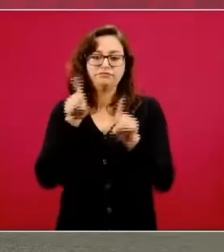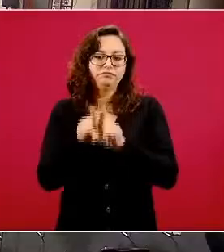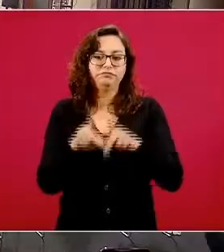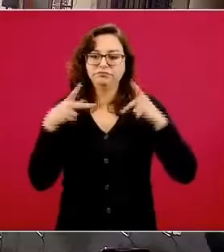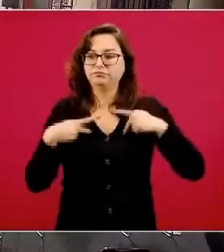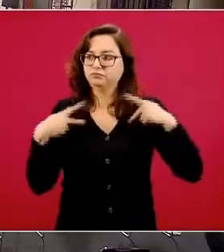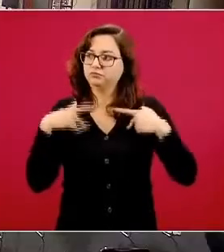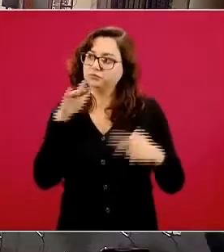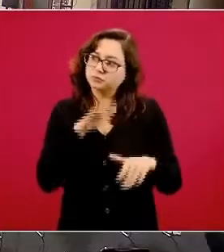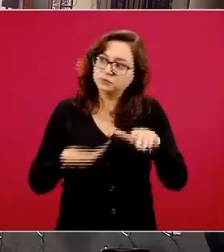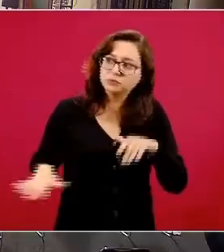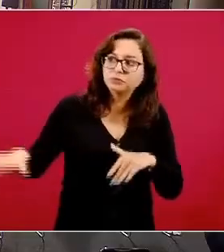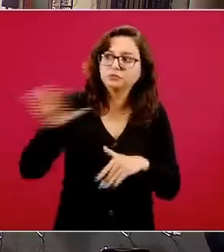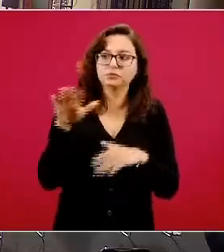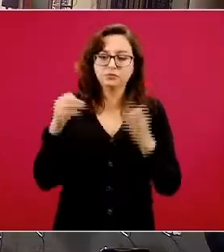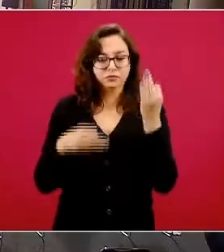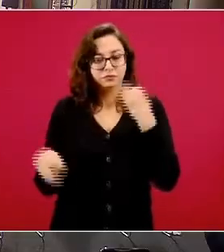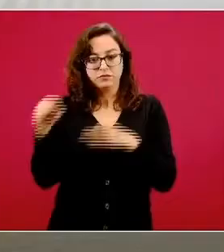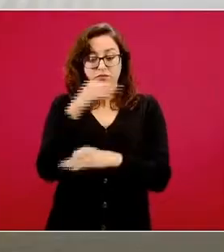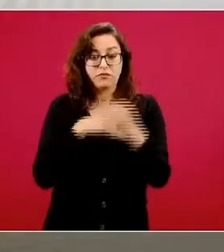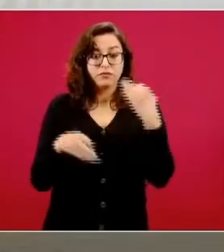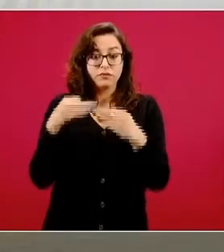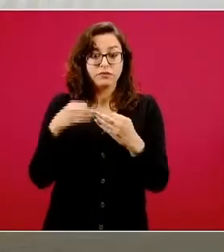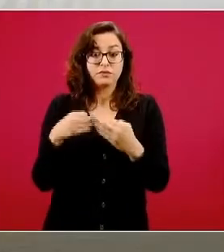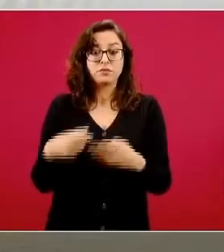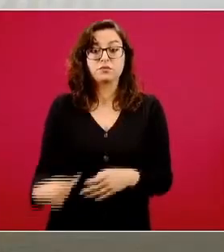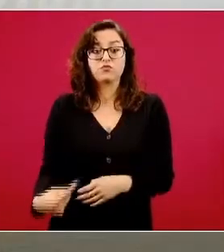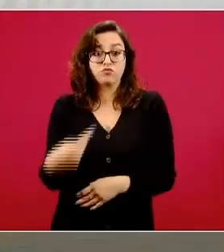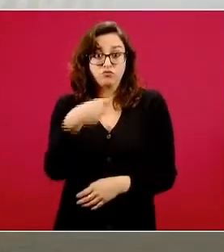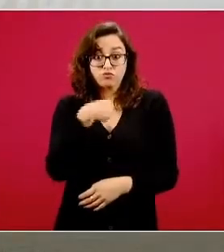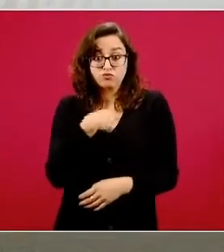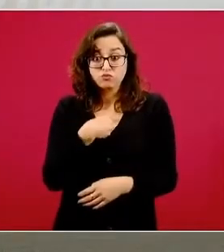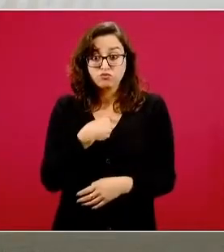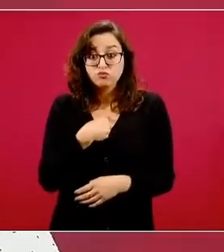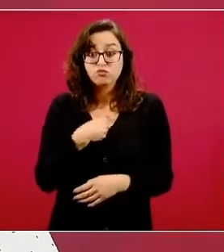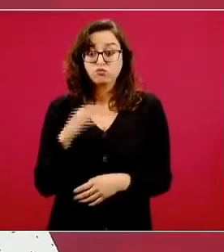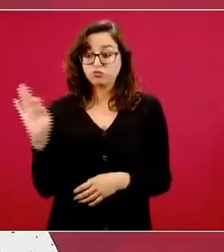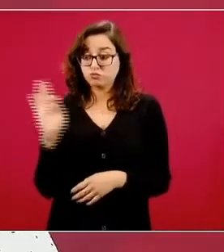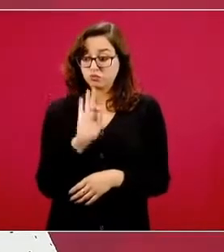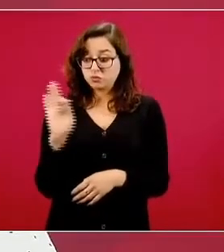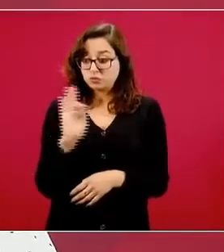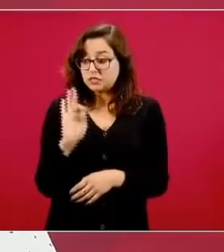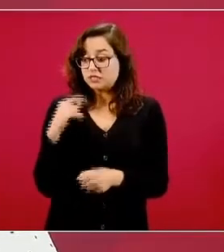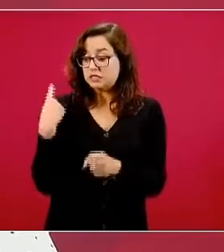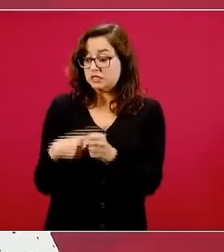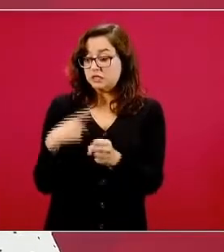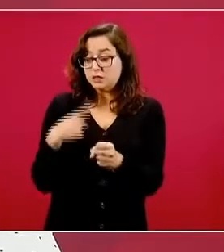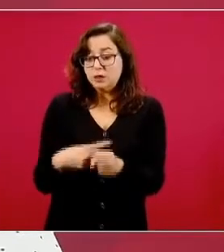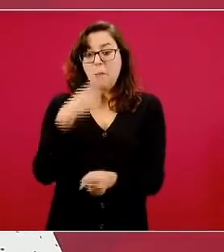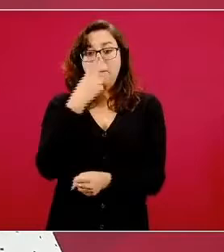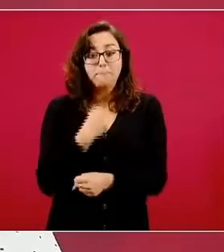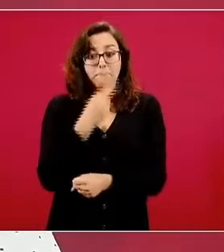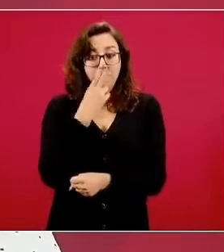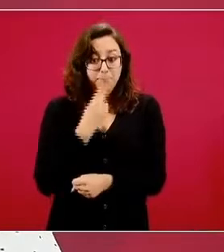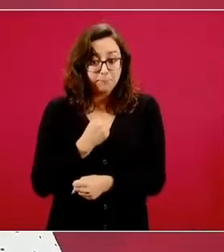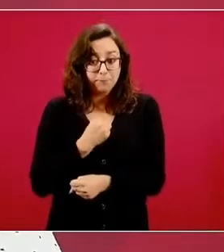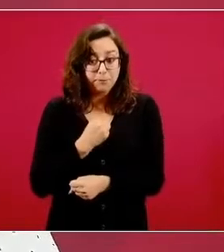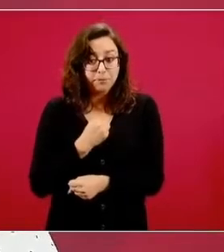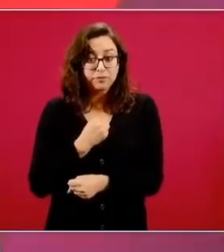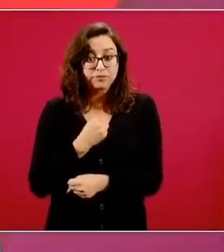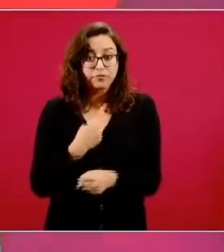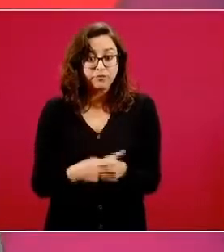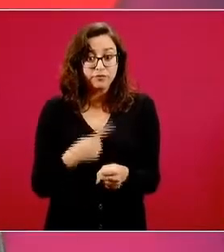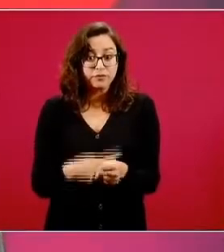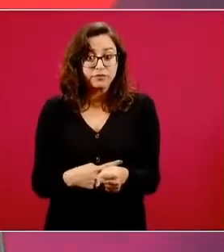la población. Si yo fuera una persona que vive con diabetes y